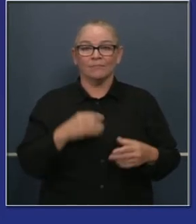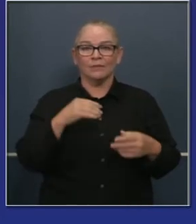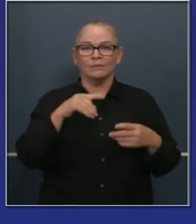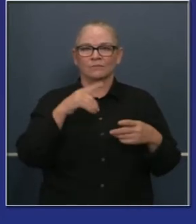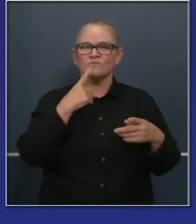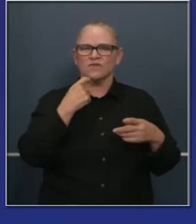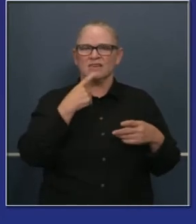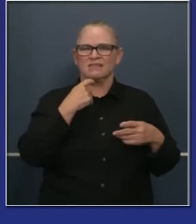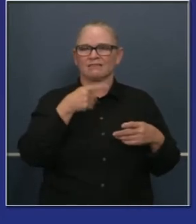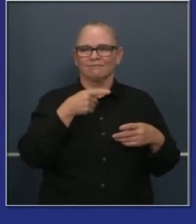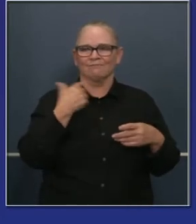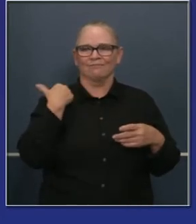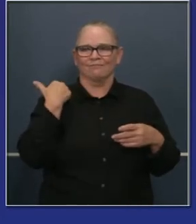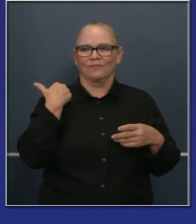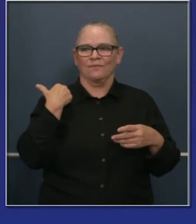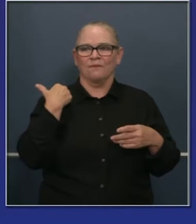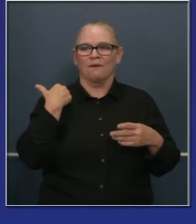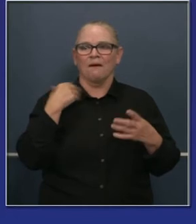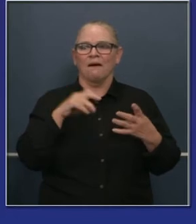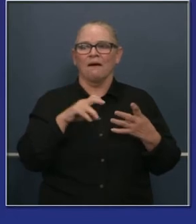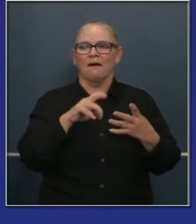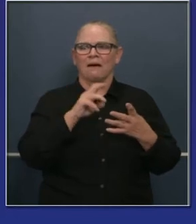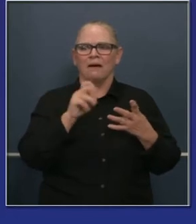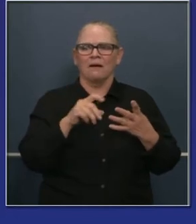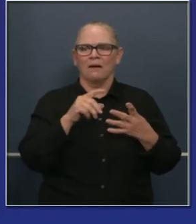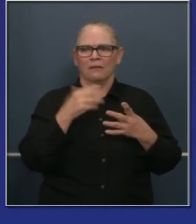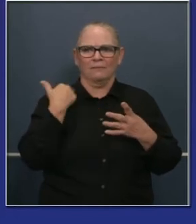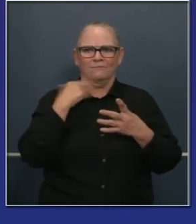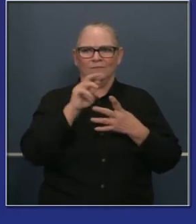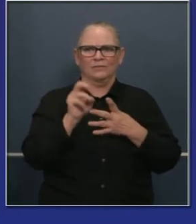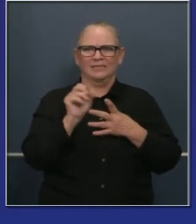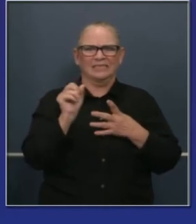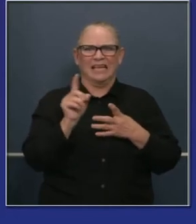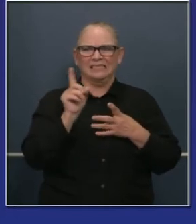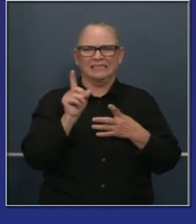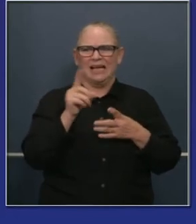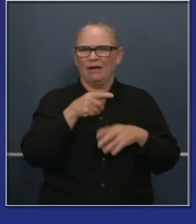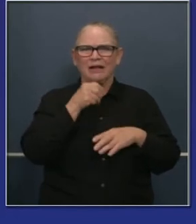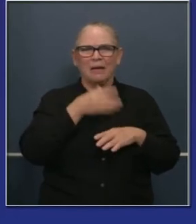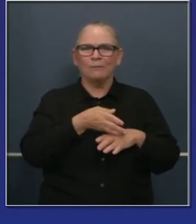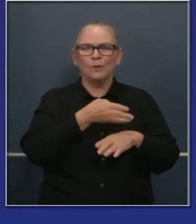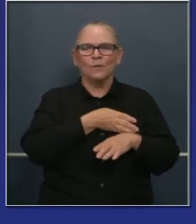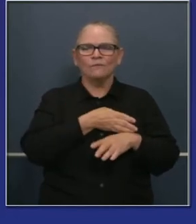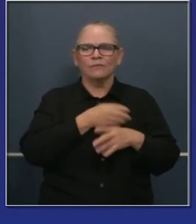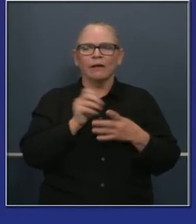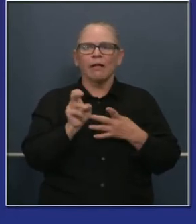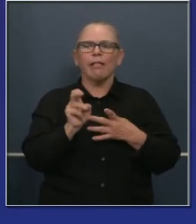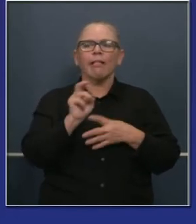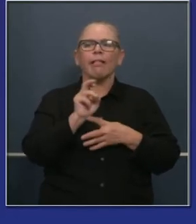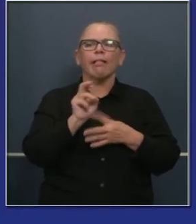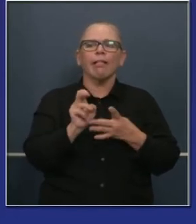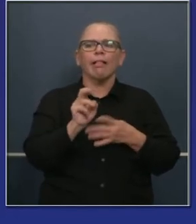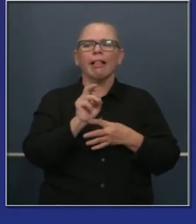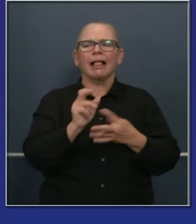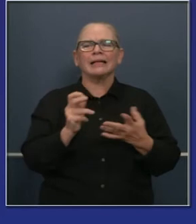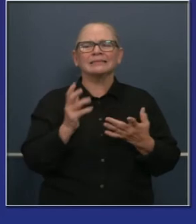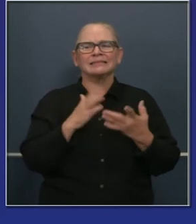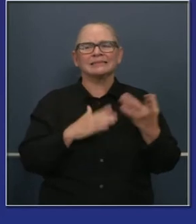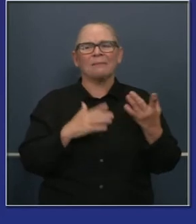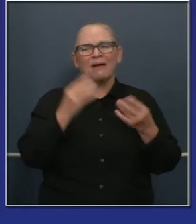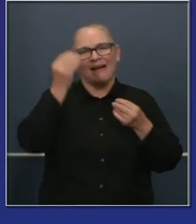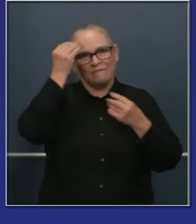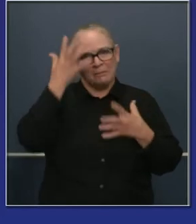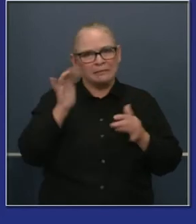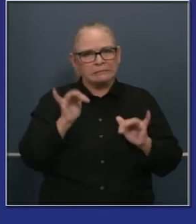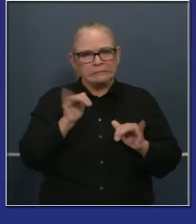rápidamente de púrpura rojo o mejor dicho hemos tenido conversaciones activas acerca de sus números sus elementos